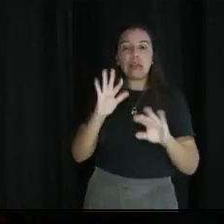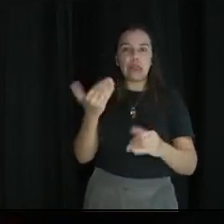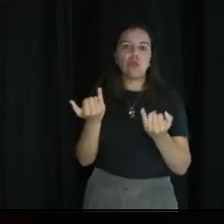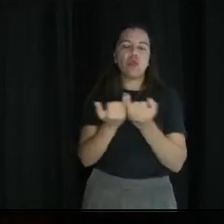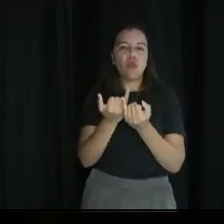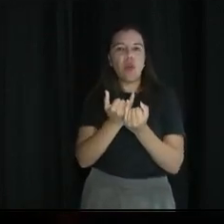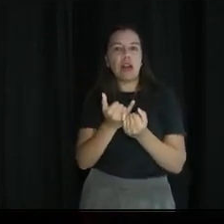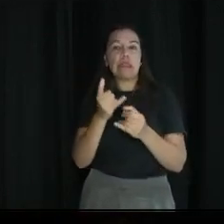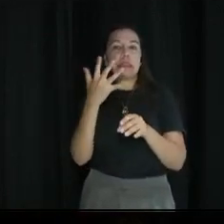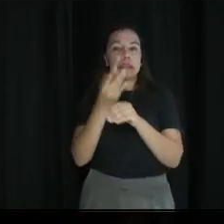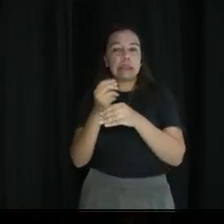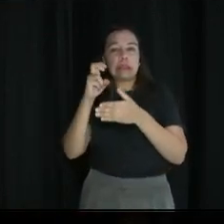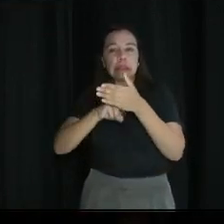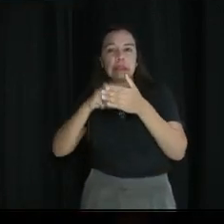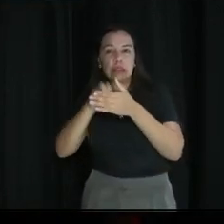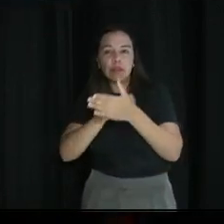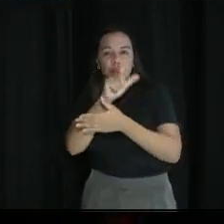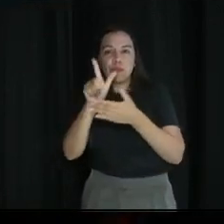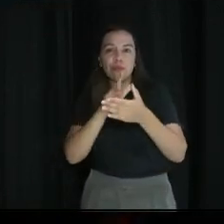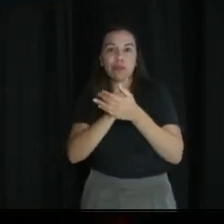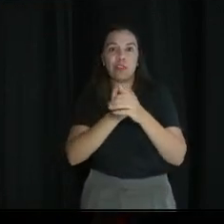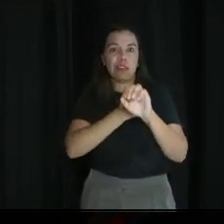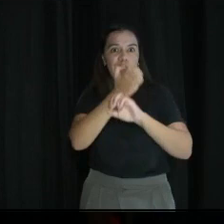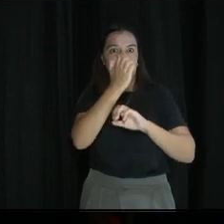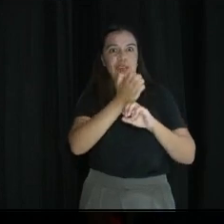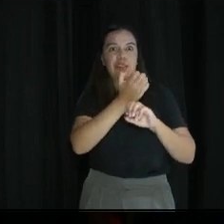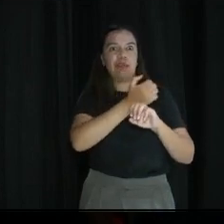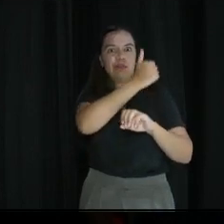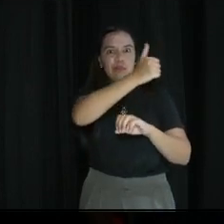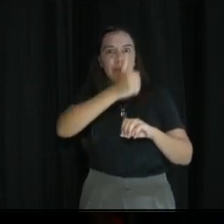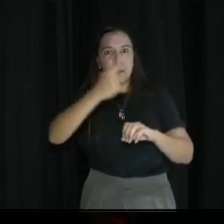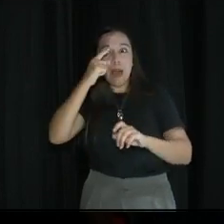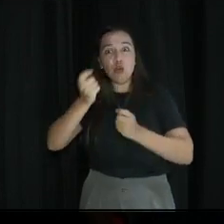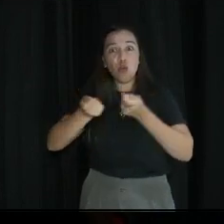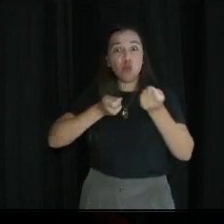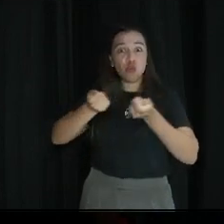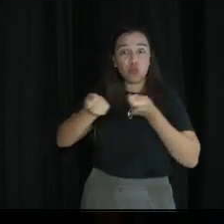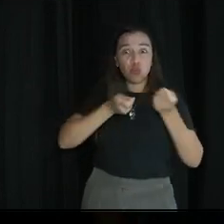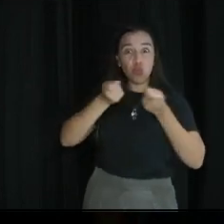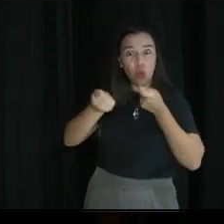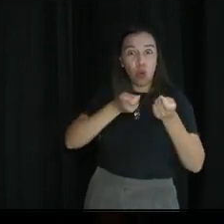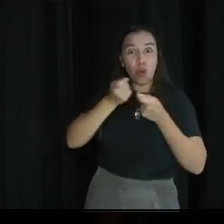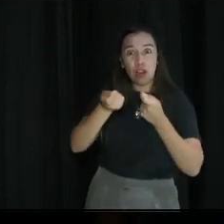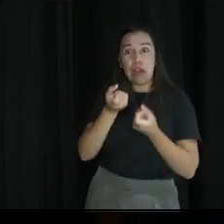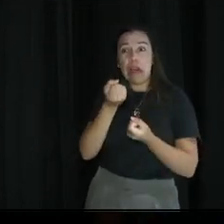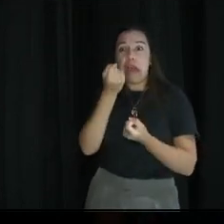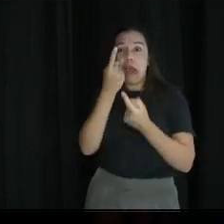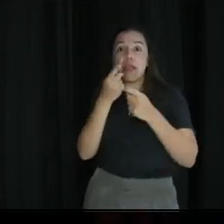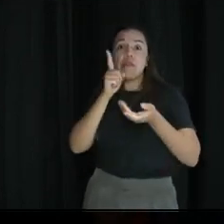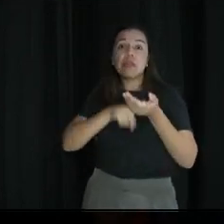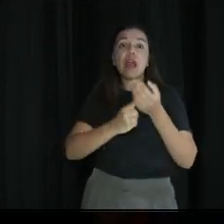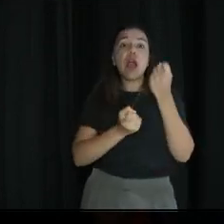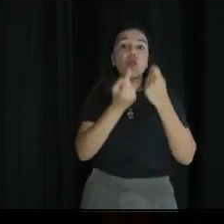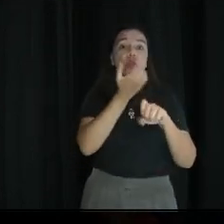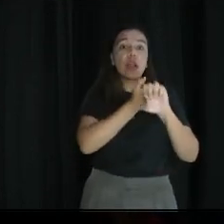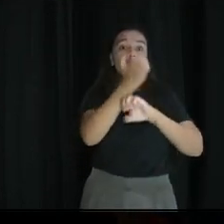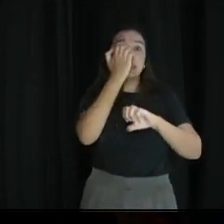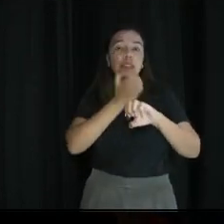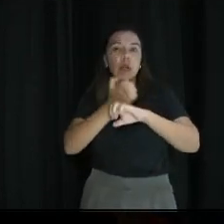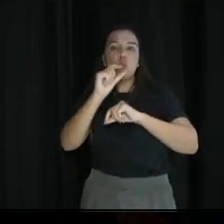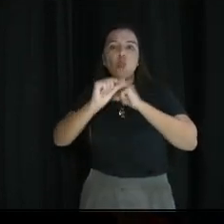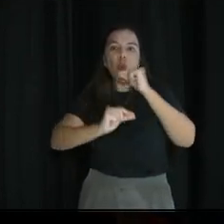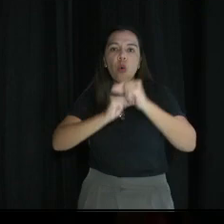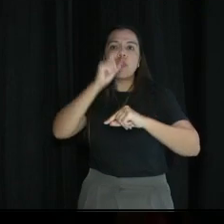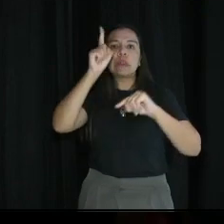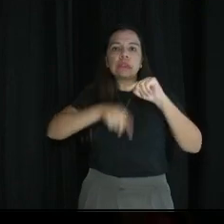las entidades de los estados, para poder regular este tipo de acciones y que en algunos determinados estados sea de manera progresiva